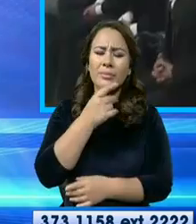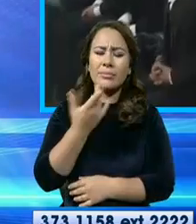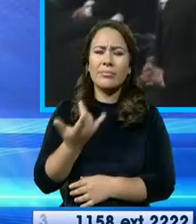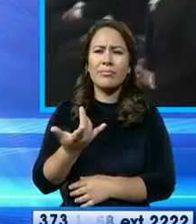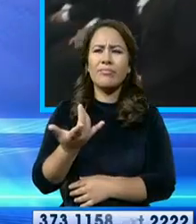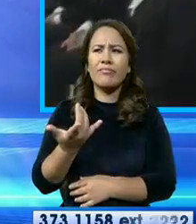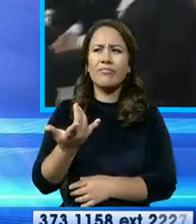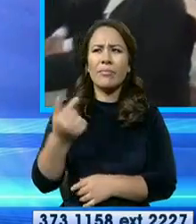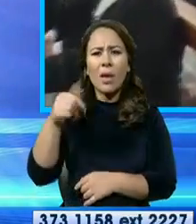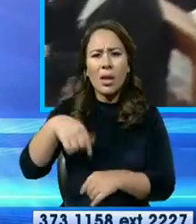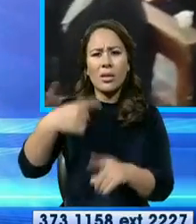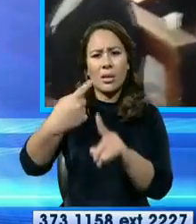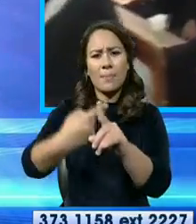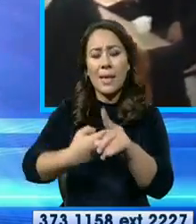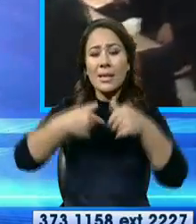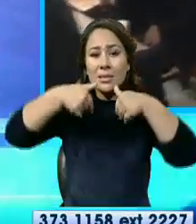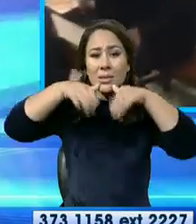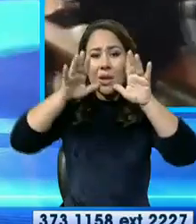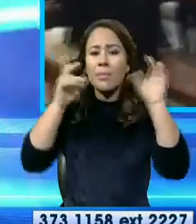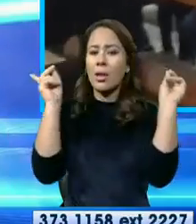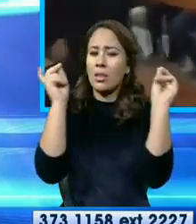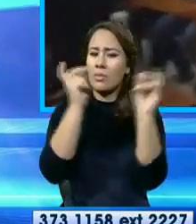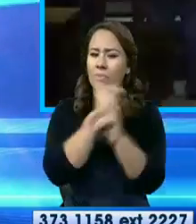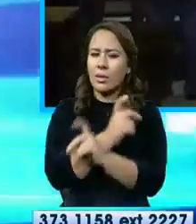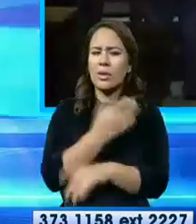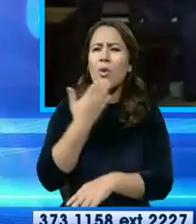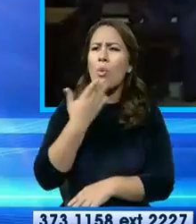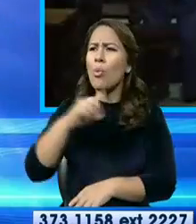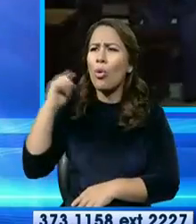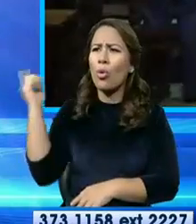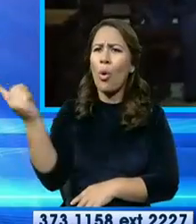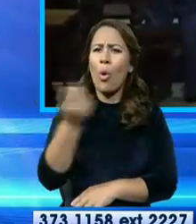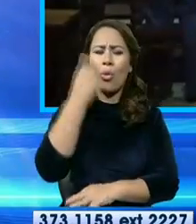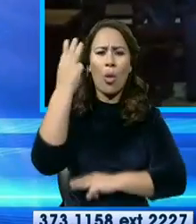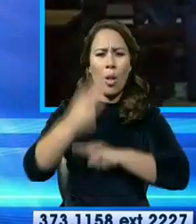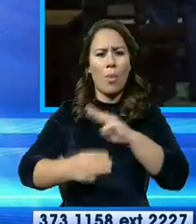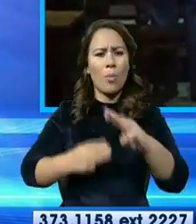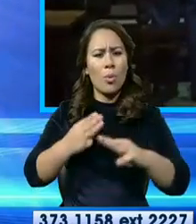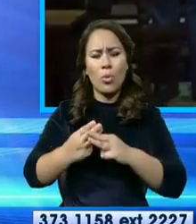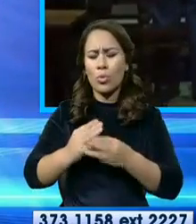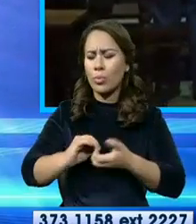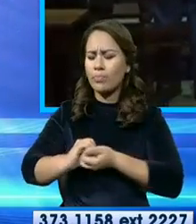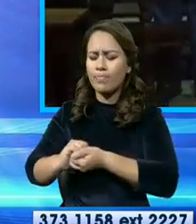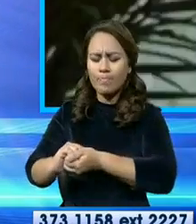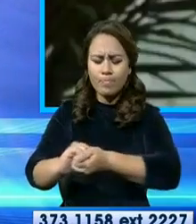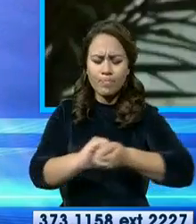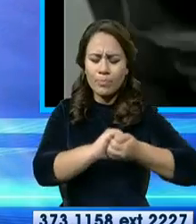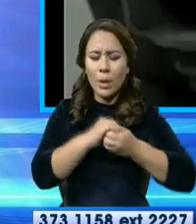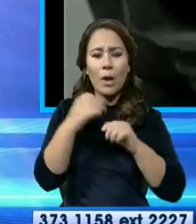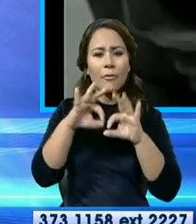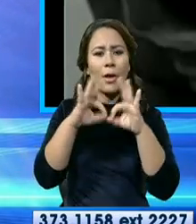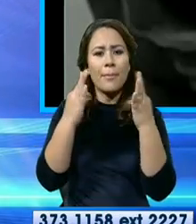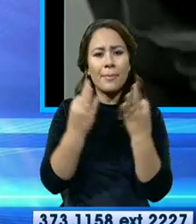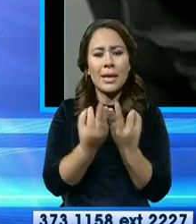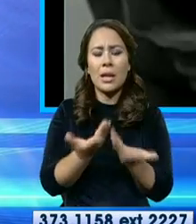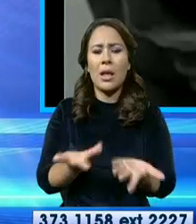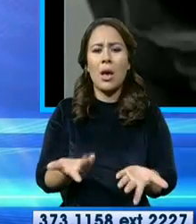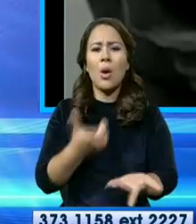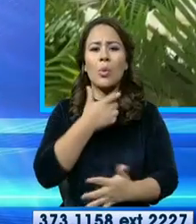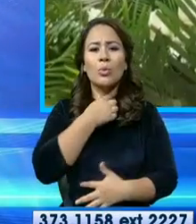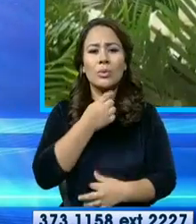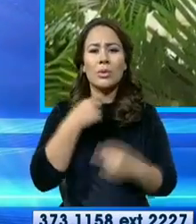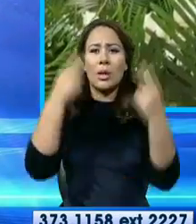todas las familias del mundo y particularmente aquí en el Ecuador nos aprestamos a vivir una celebración de unidad, de